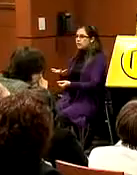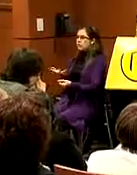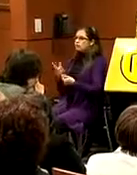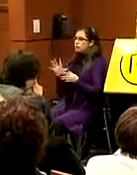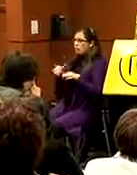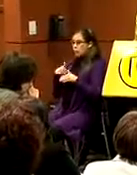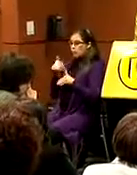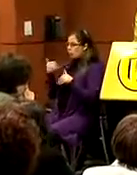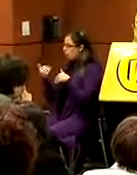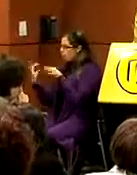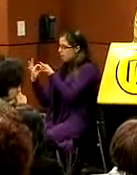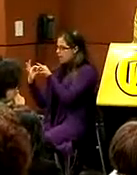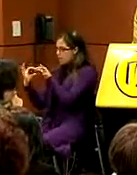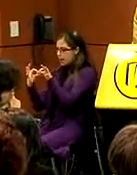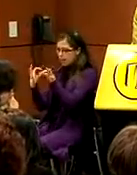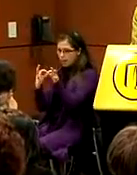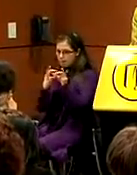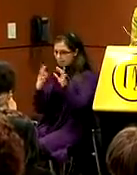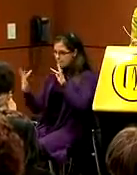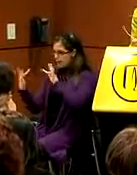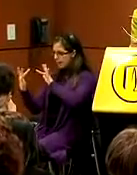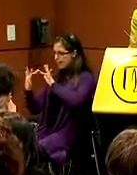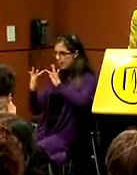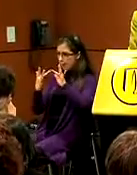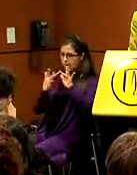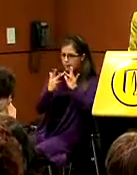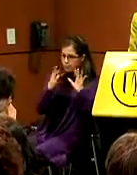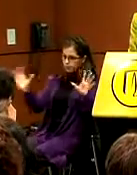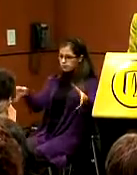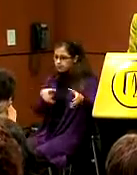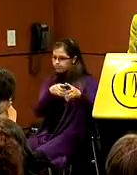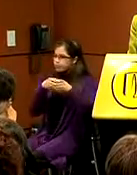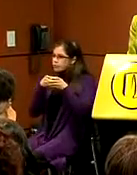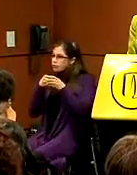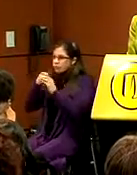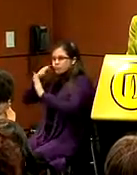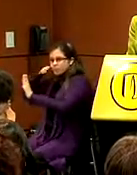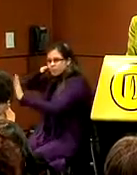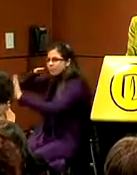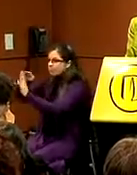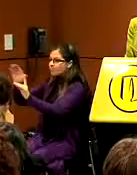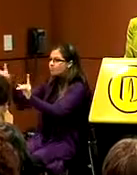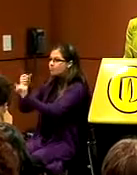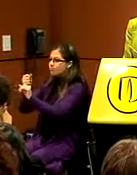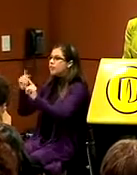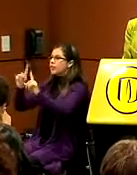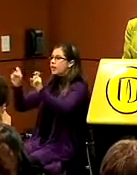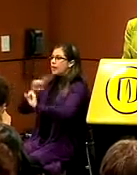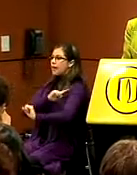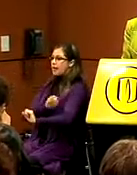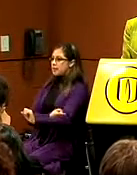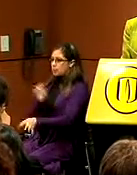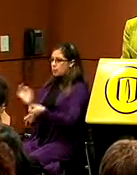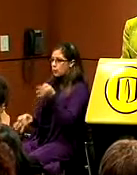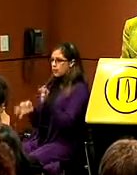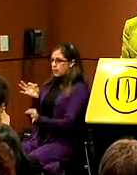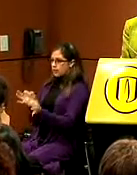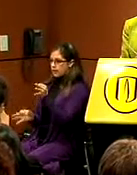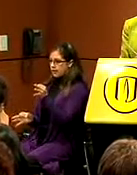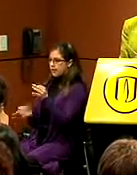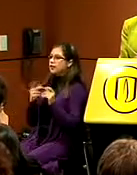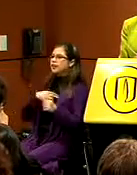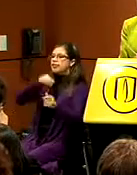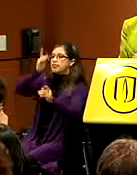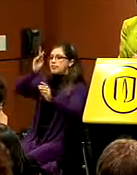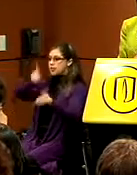en sintonía todos qué es lo que queremos y hacia dónde vamos con toda esta parte de capacidad jurídica y toma